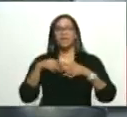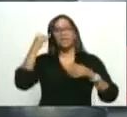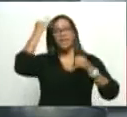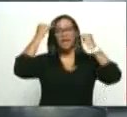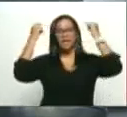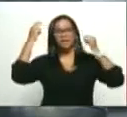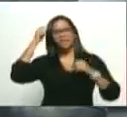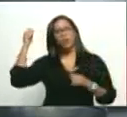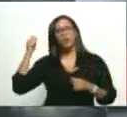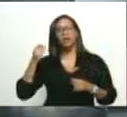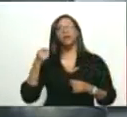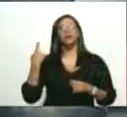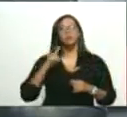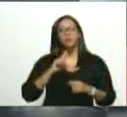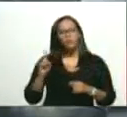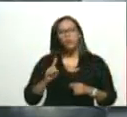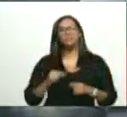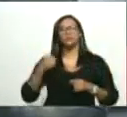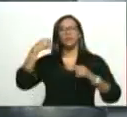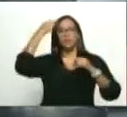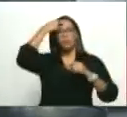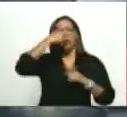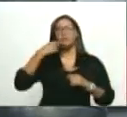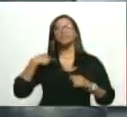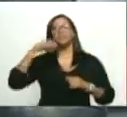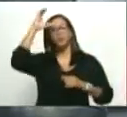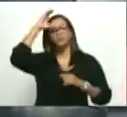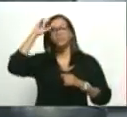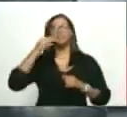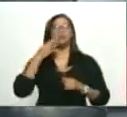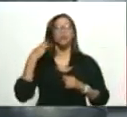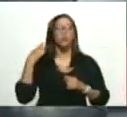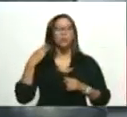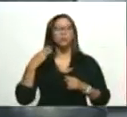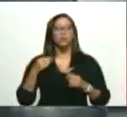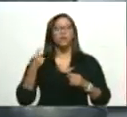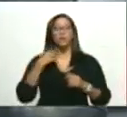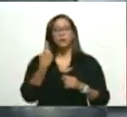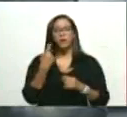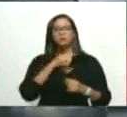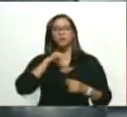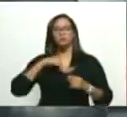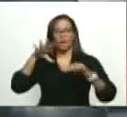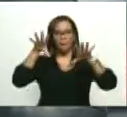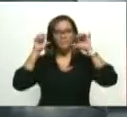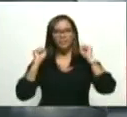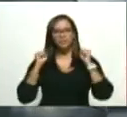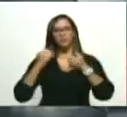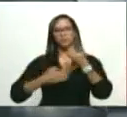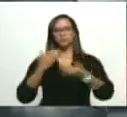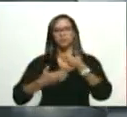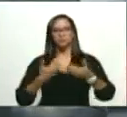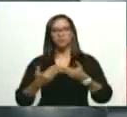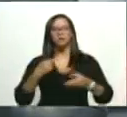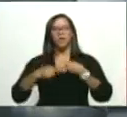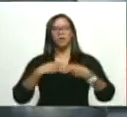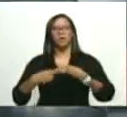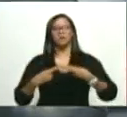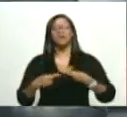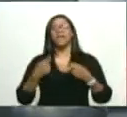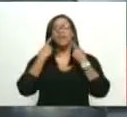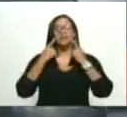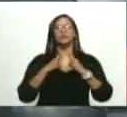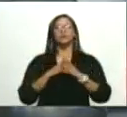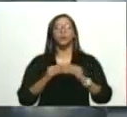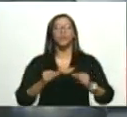pueblo tiene que tener esa conciencia, tiene que tener ese orgullo. Y una de las cosas que hemos aprendido a lo largo del proceso de la revolución es viendo todas